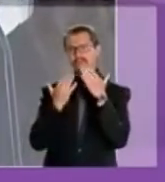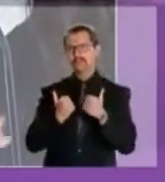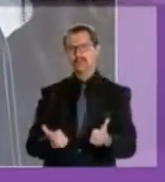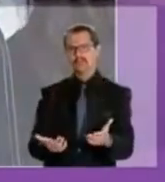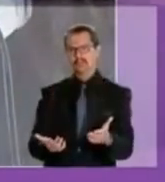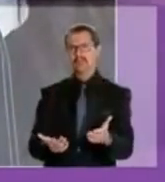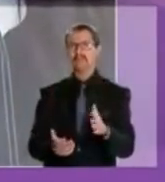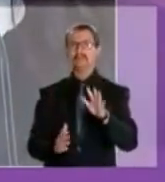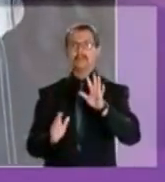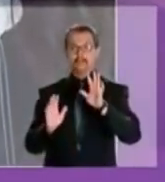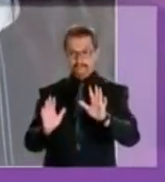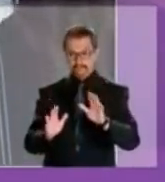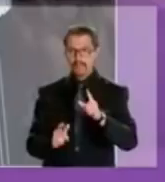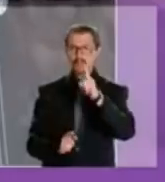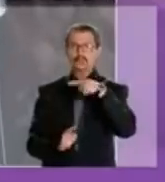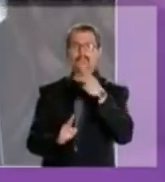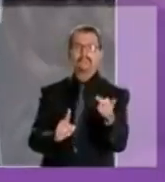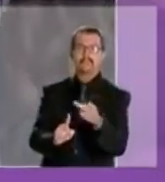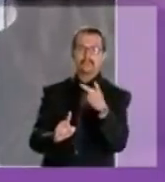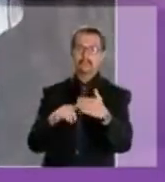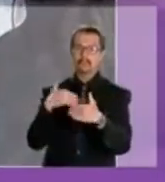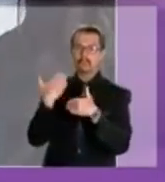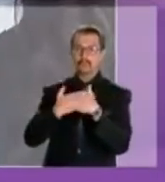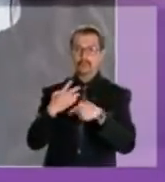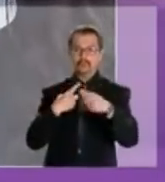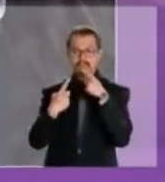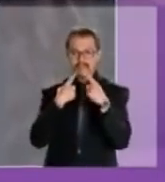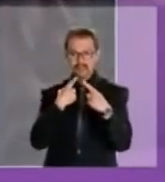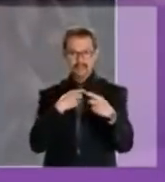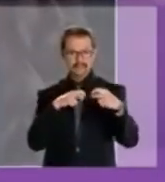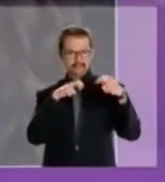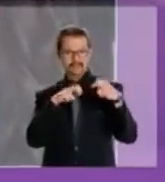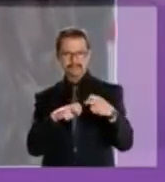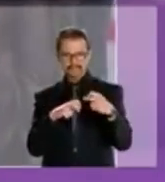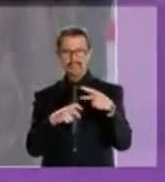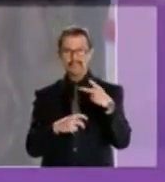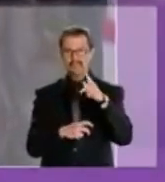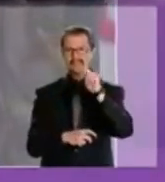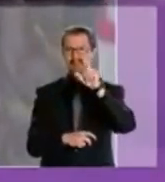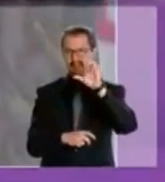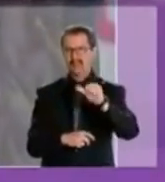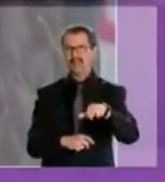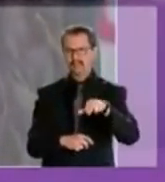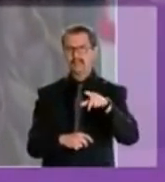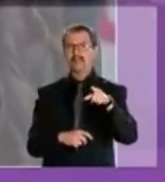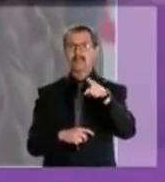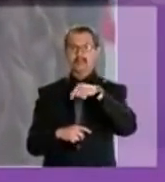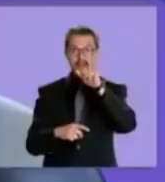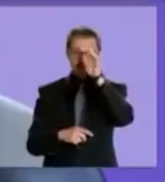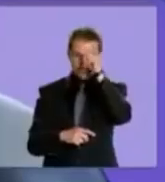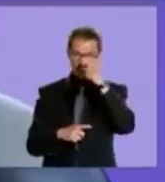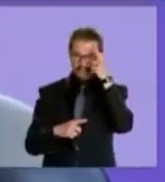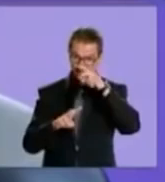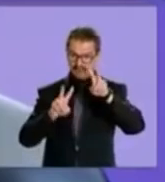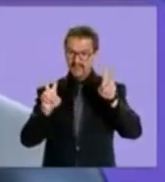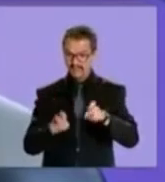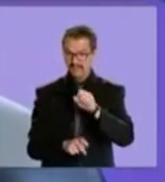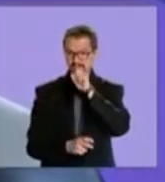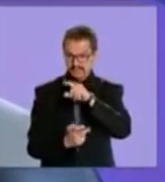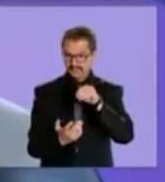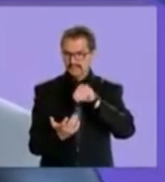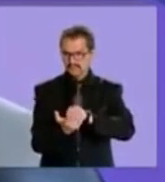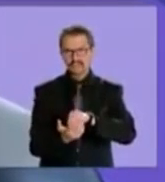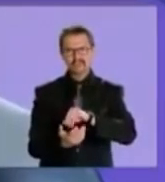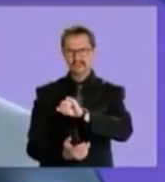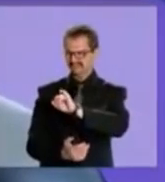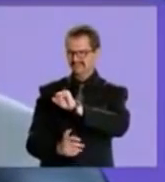una renegociación claro en una segunda fase de la negociación del trabajador que tenemos que poner en una condición que tal si recuperamos